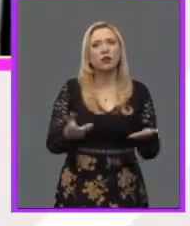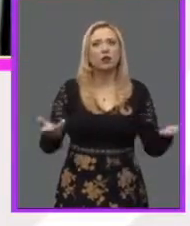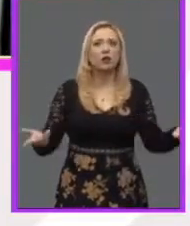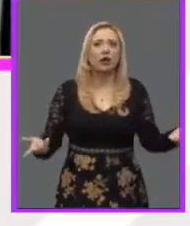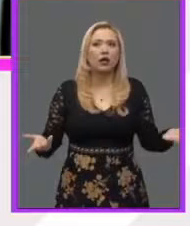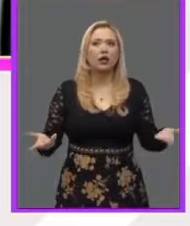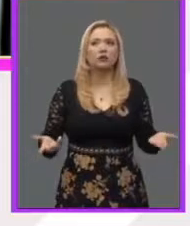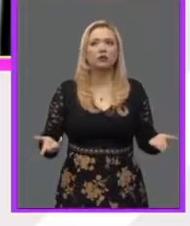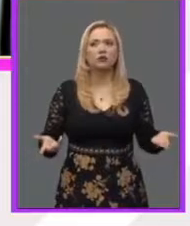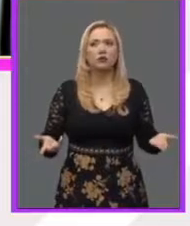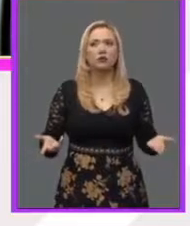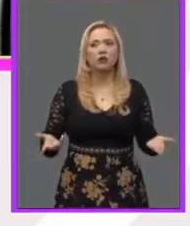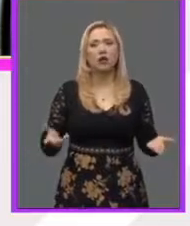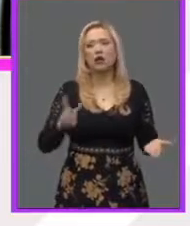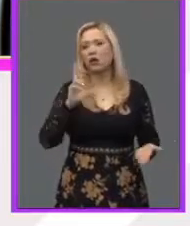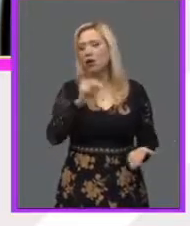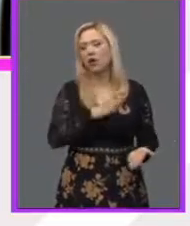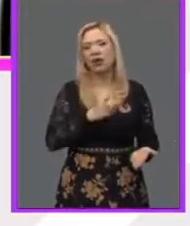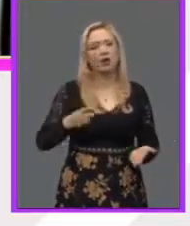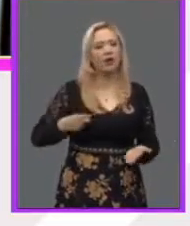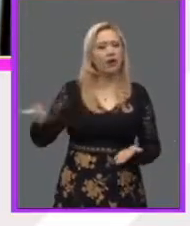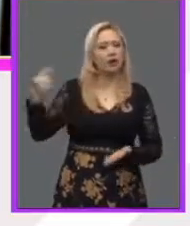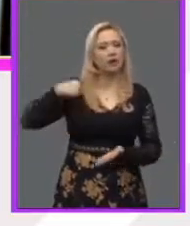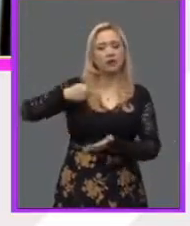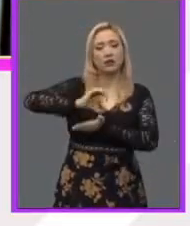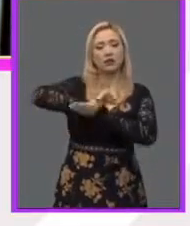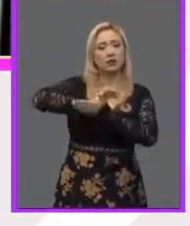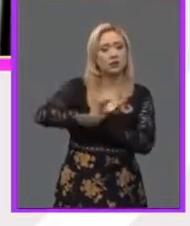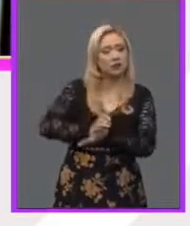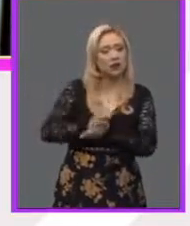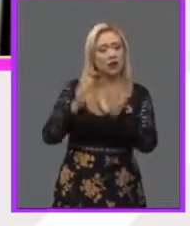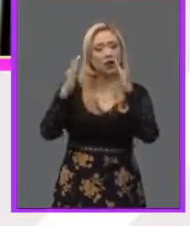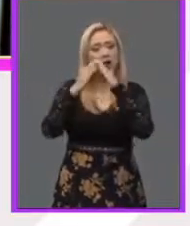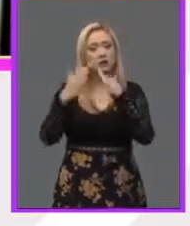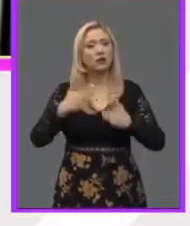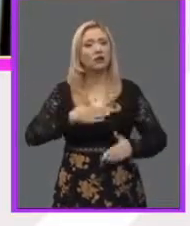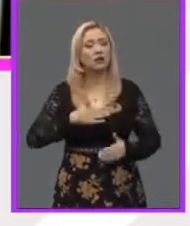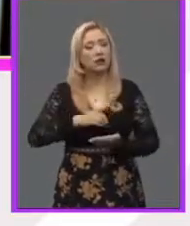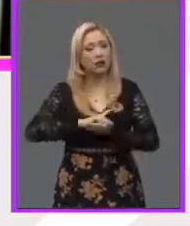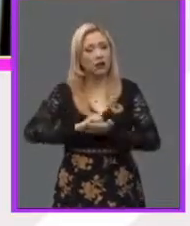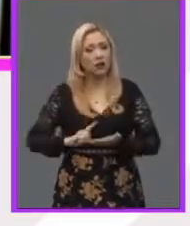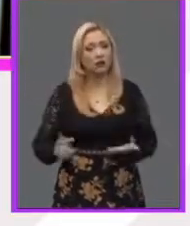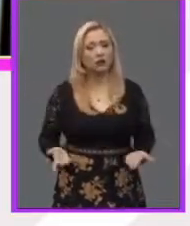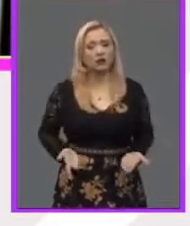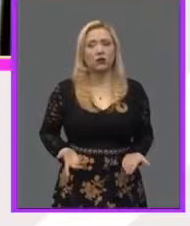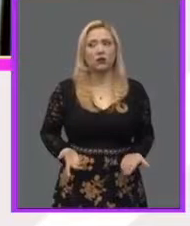también incluye el derecho a no ser discriminado en el acceso a la vivienda, ¿no?